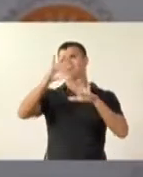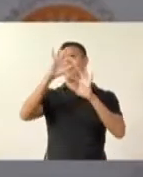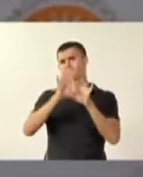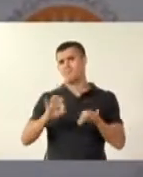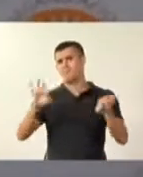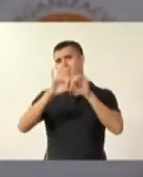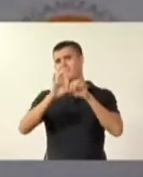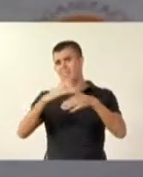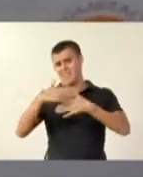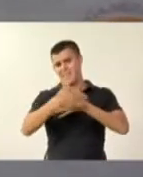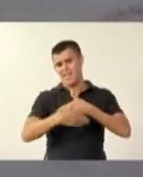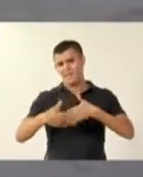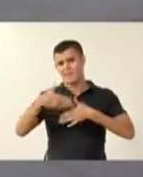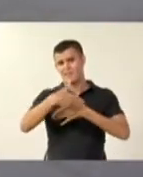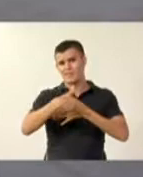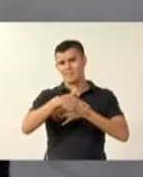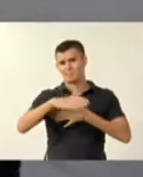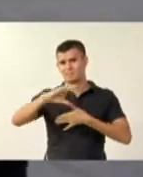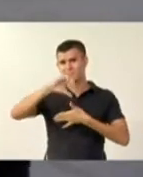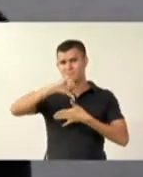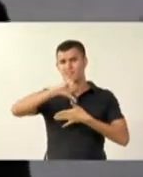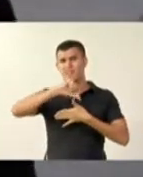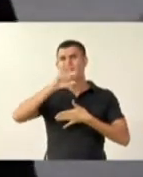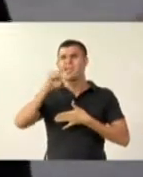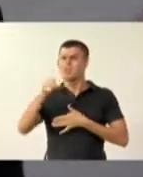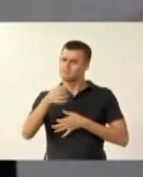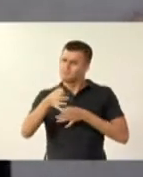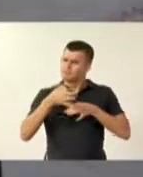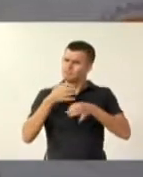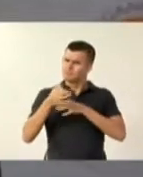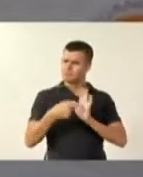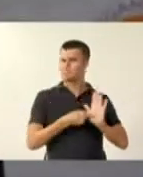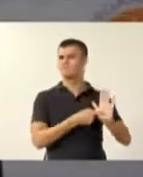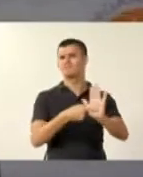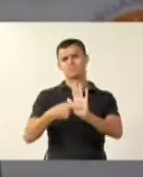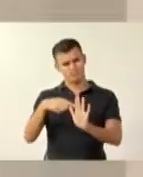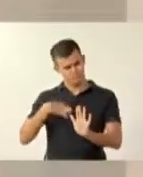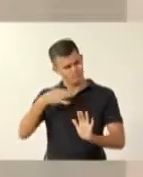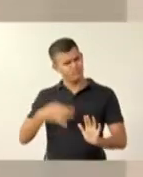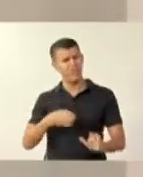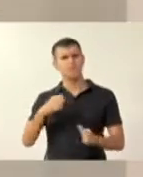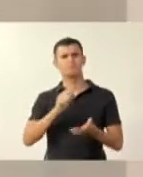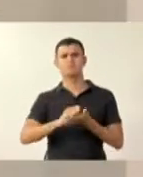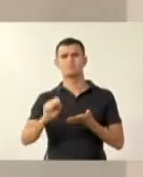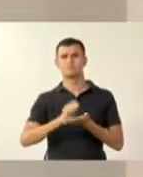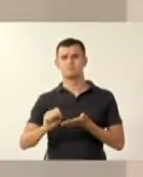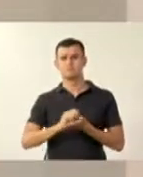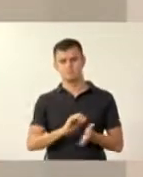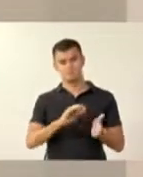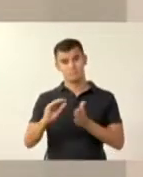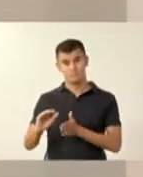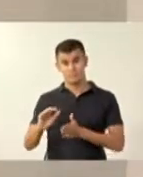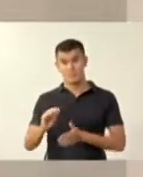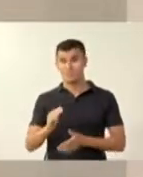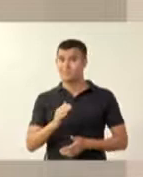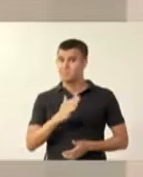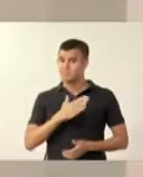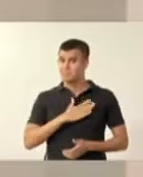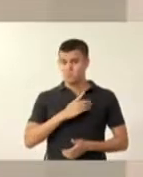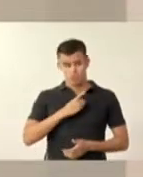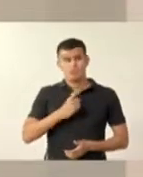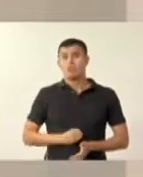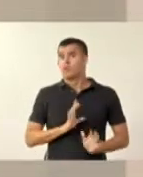Su experiencia de vida es un ejemplo a seguir para quienes desean hacer de sus letras una profesión. Bueno, es una decisión